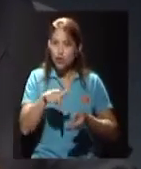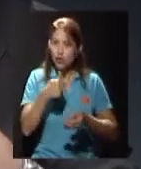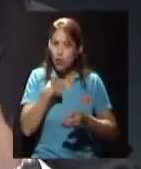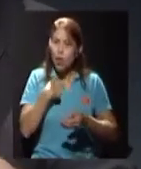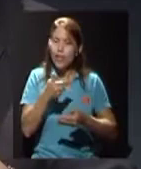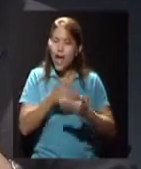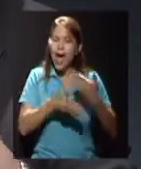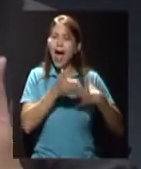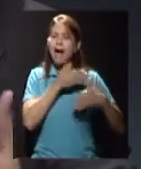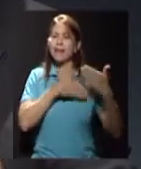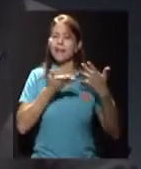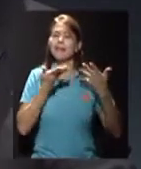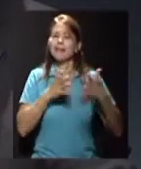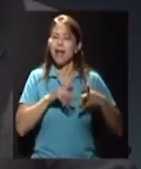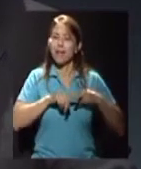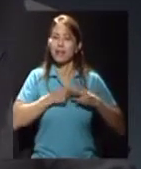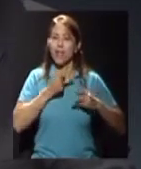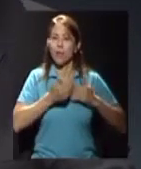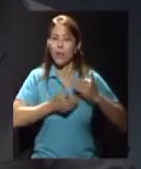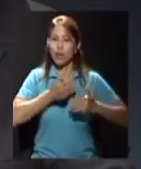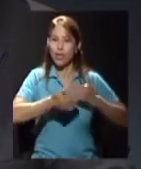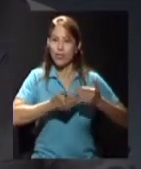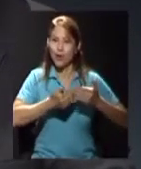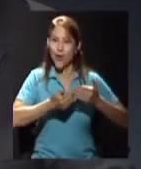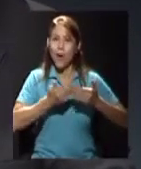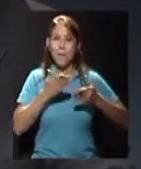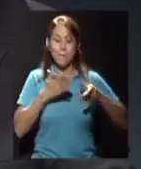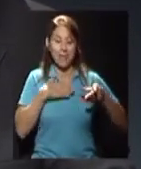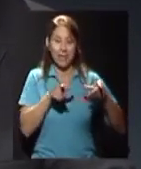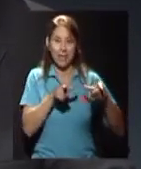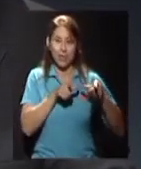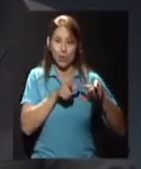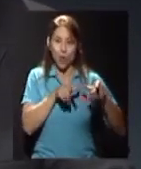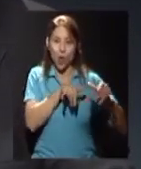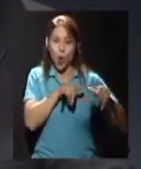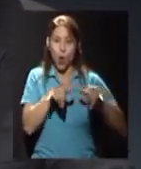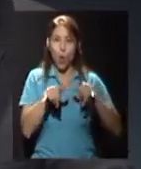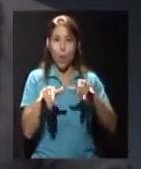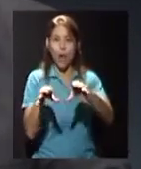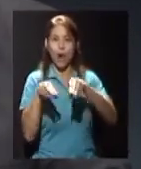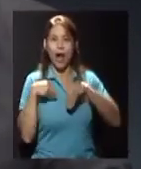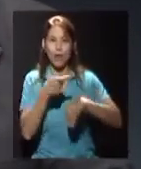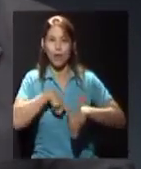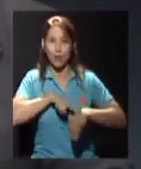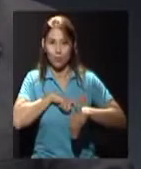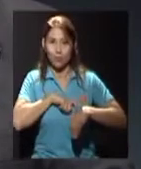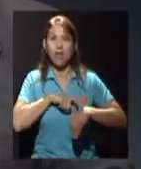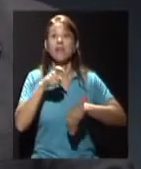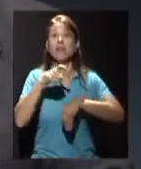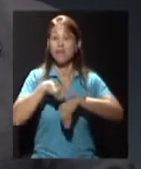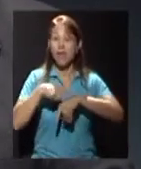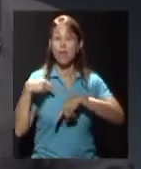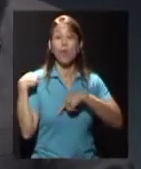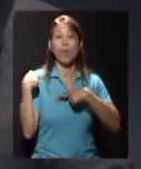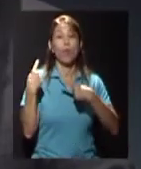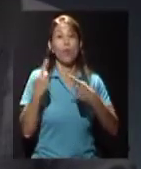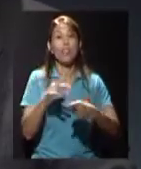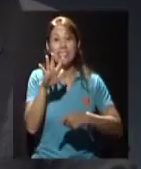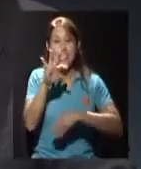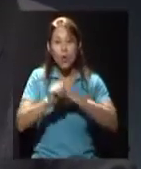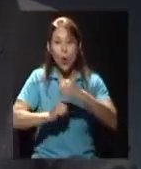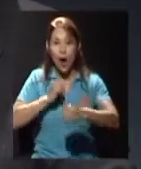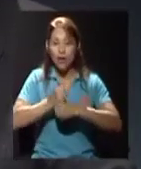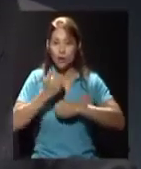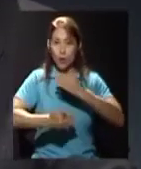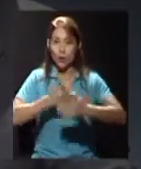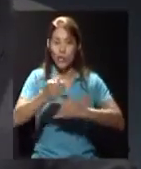homologando el título que es un proceso que se tarda mucho tiempo tarde concretamente cinco años en ese proceso así que